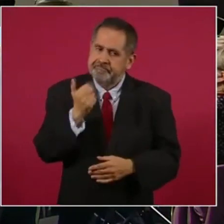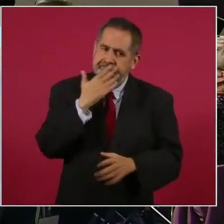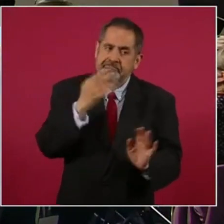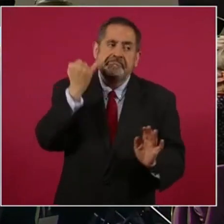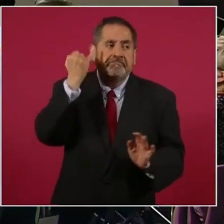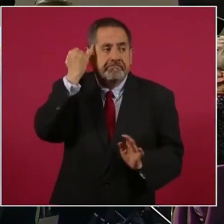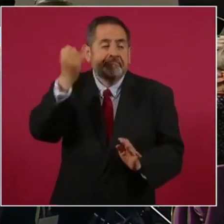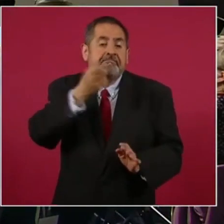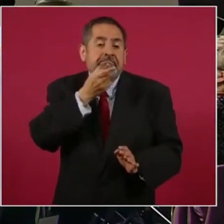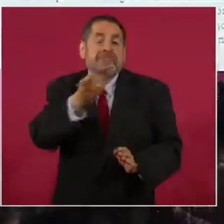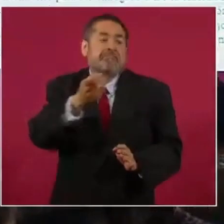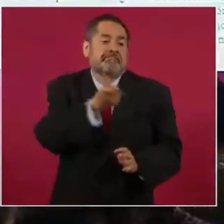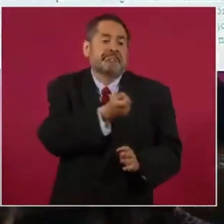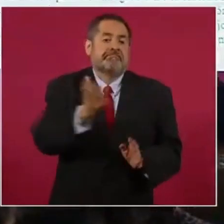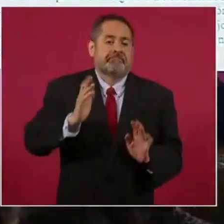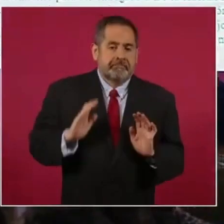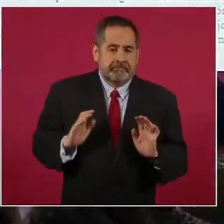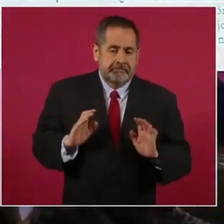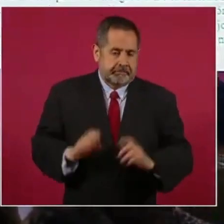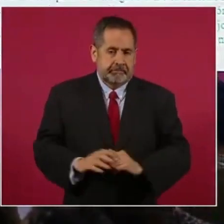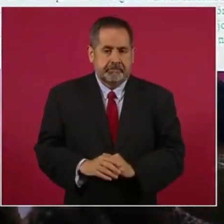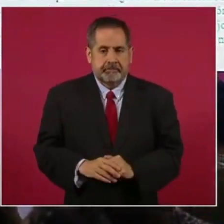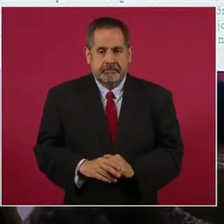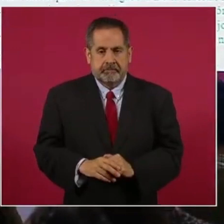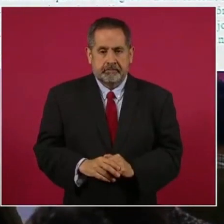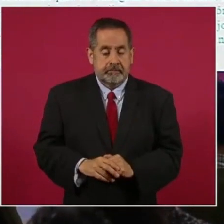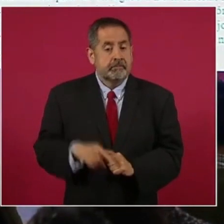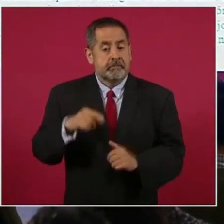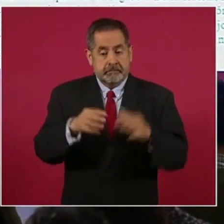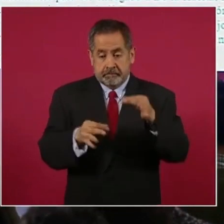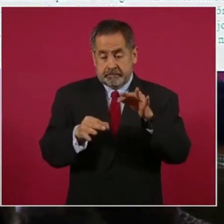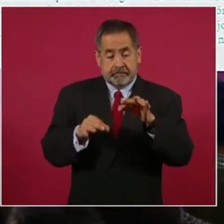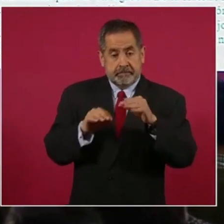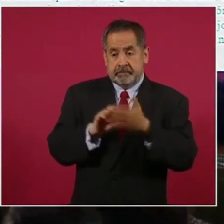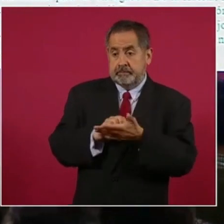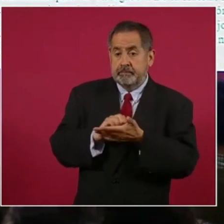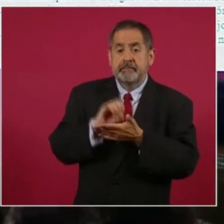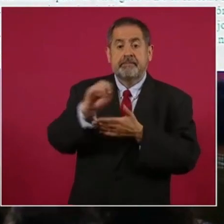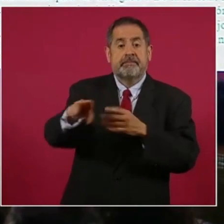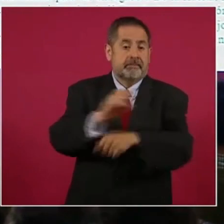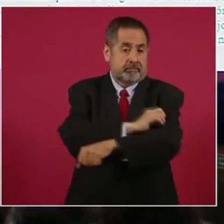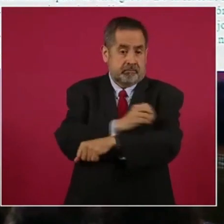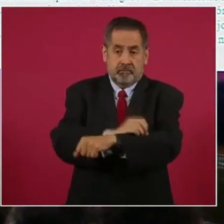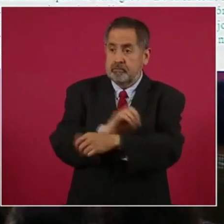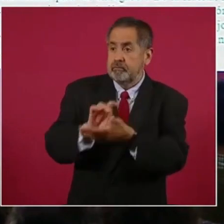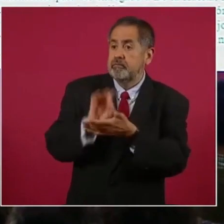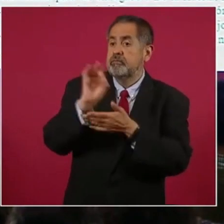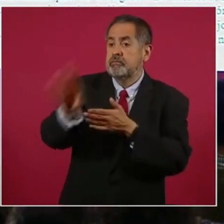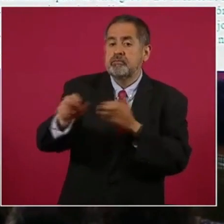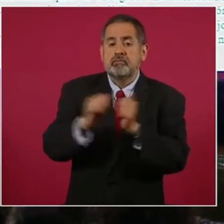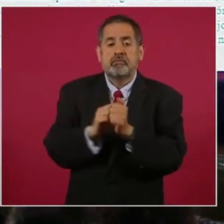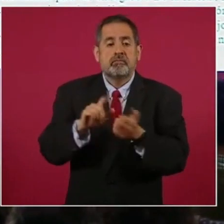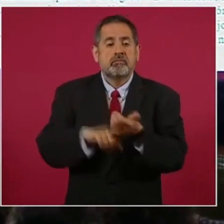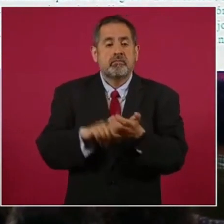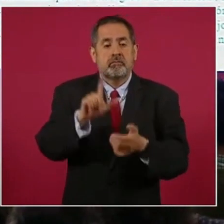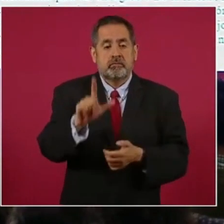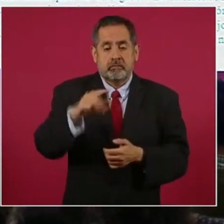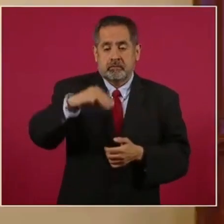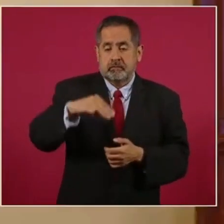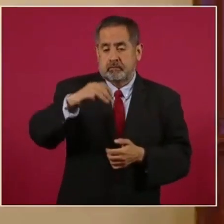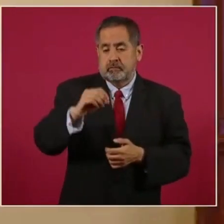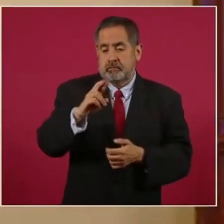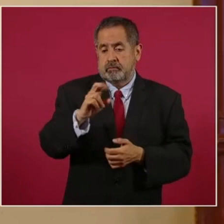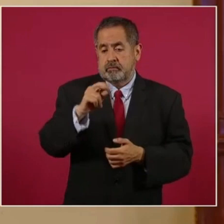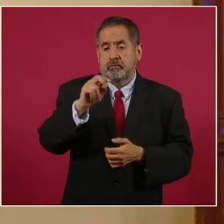pero sí se habla. Este documento enviado por Obregón a través de Luis N. Morones a